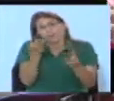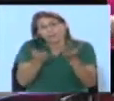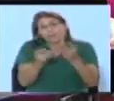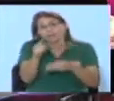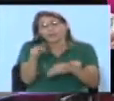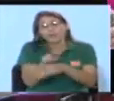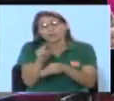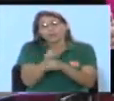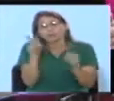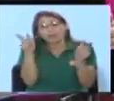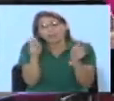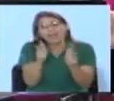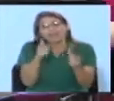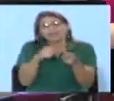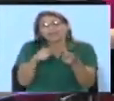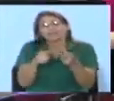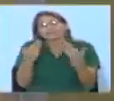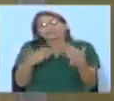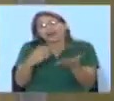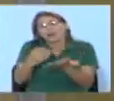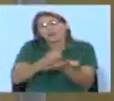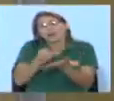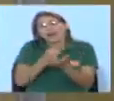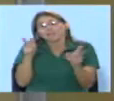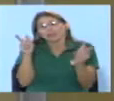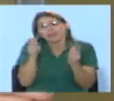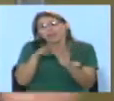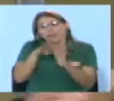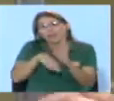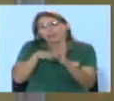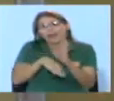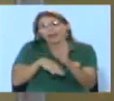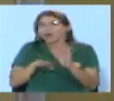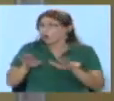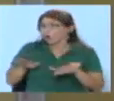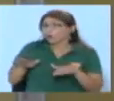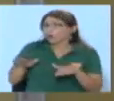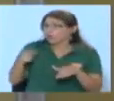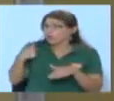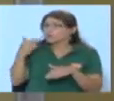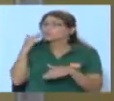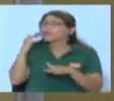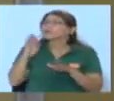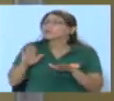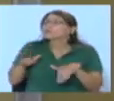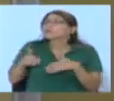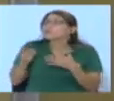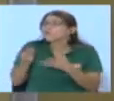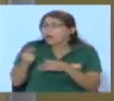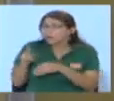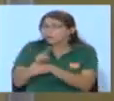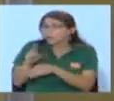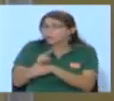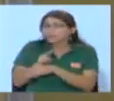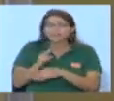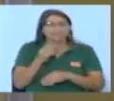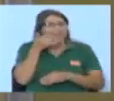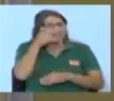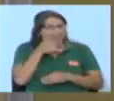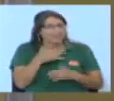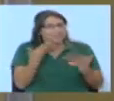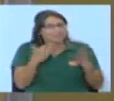puede saber uno cuánto consume? Normalmente, sí, los teléfonos tienen aplicaciones, okay, que te permiten medir cuánto es el consumo. Okay. Sin